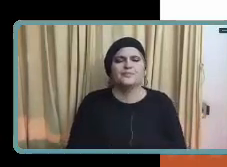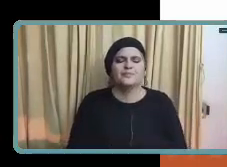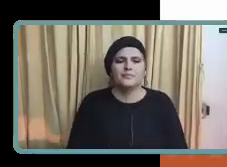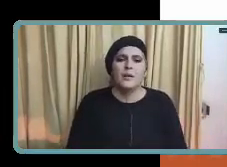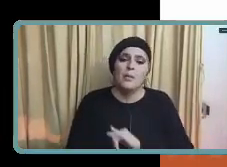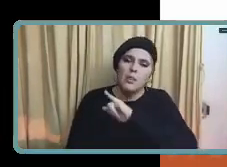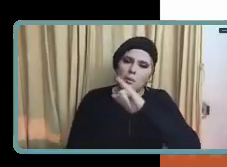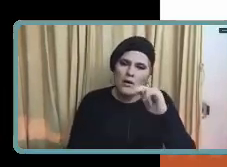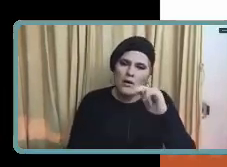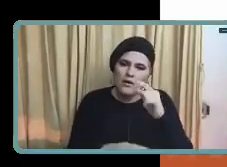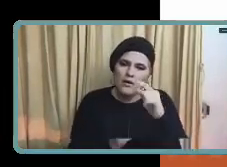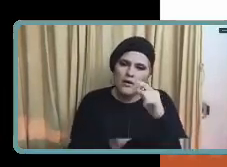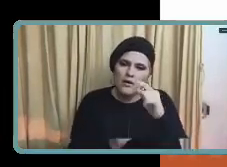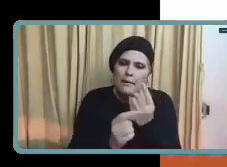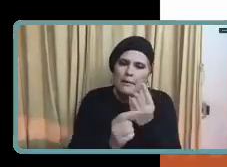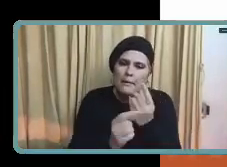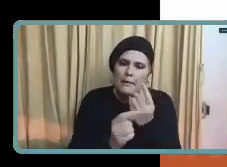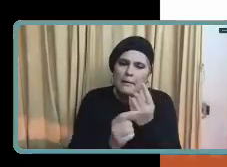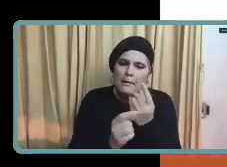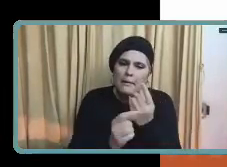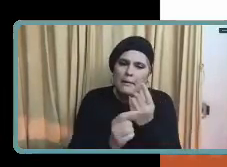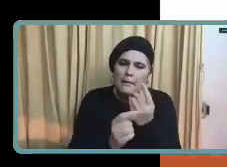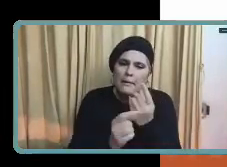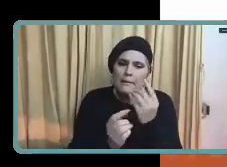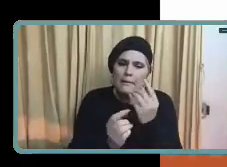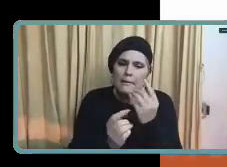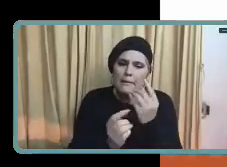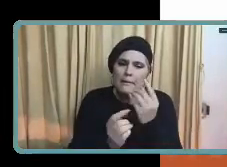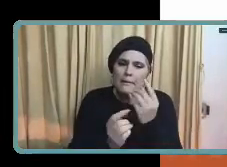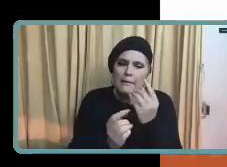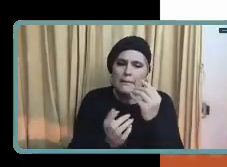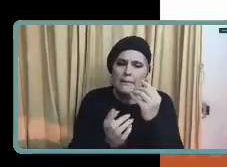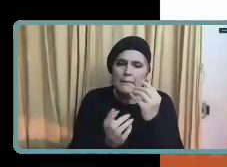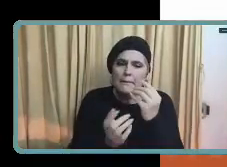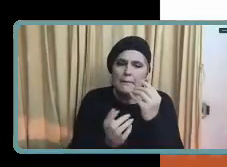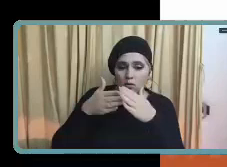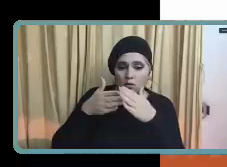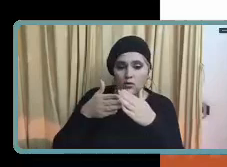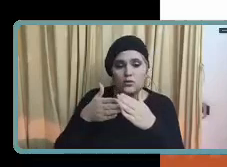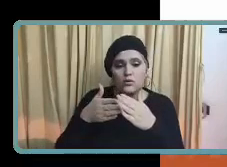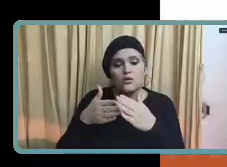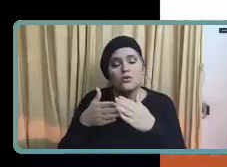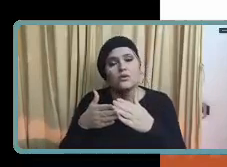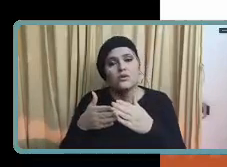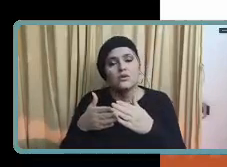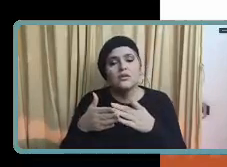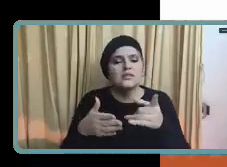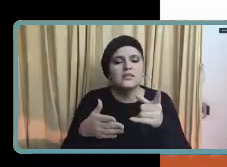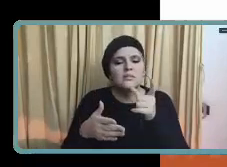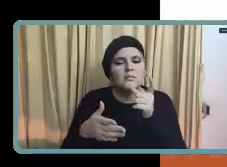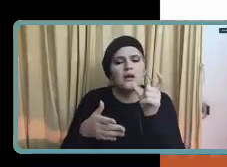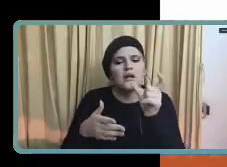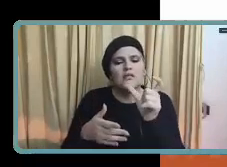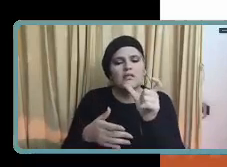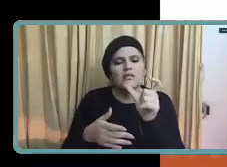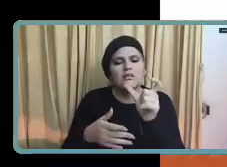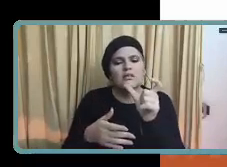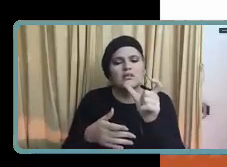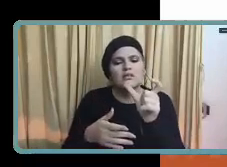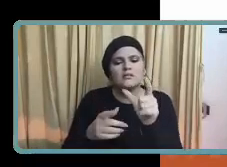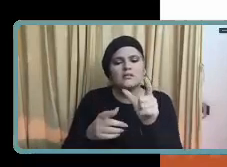palabra espectro del autismo, trastorno del espectro autista, es una terminología del